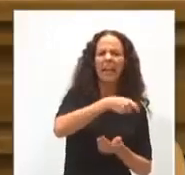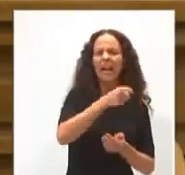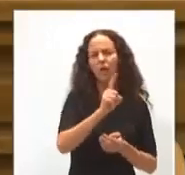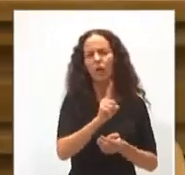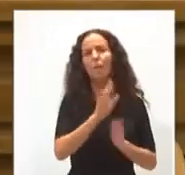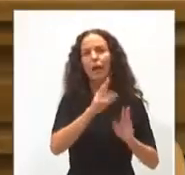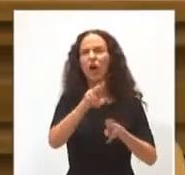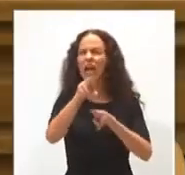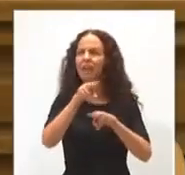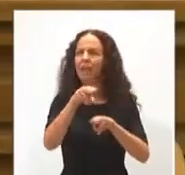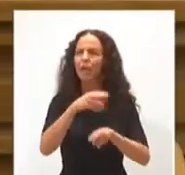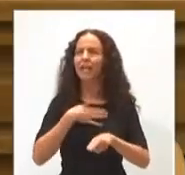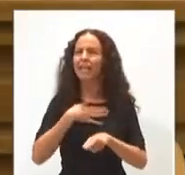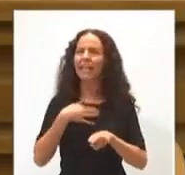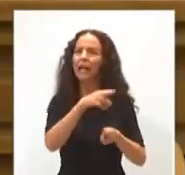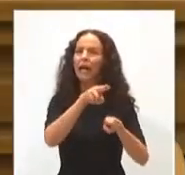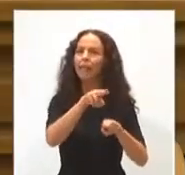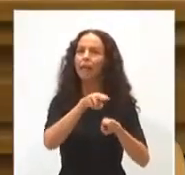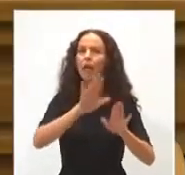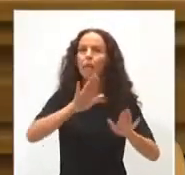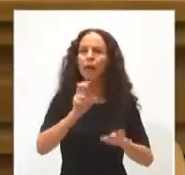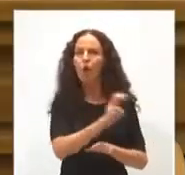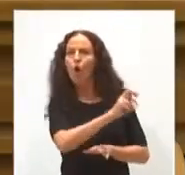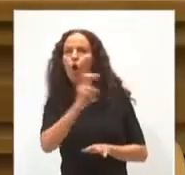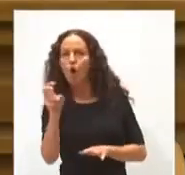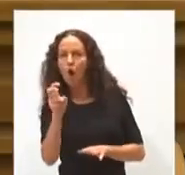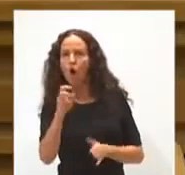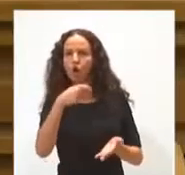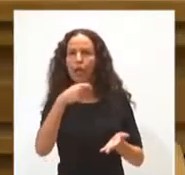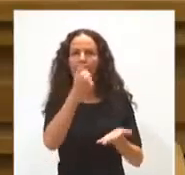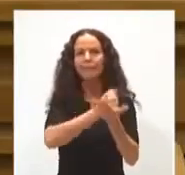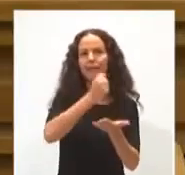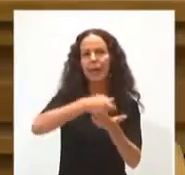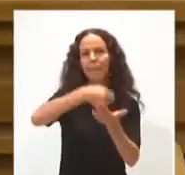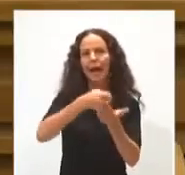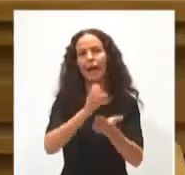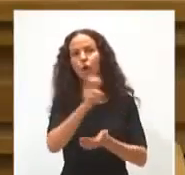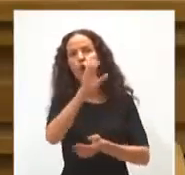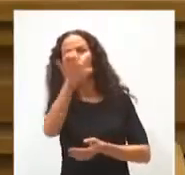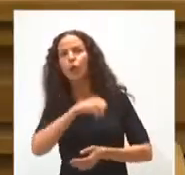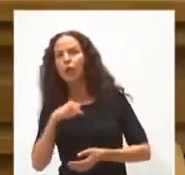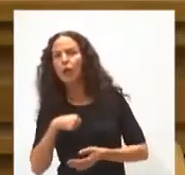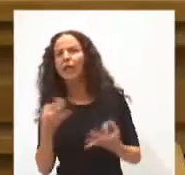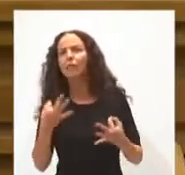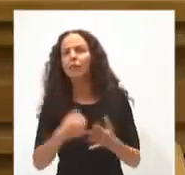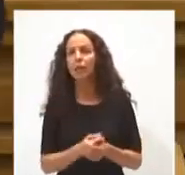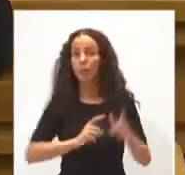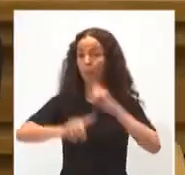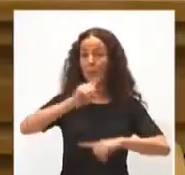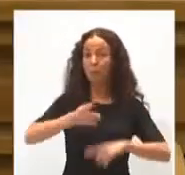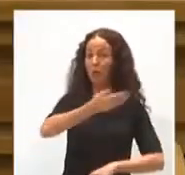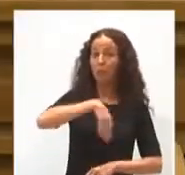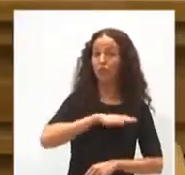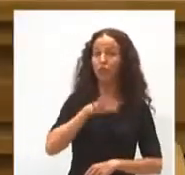los cazadores que quieren cazar y tienen otra tasa o está centre autonómica en otras comunidades en realidad el problema siempre es el nuestro porque nosotros somos